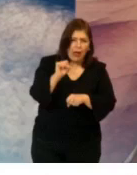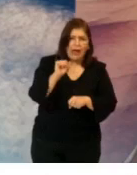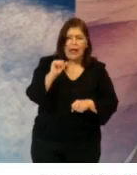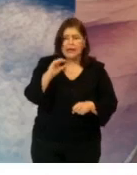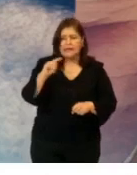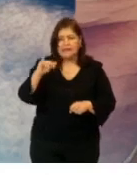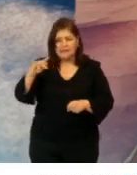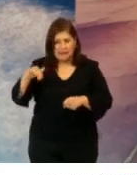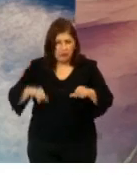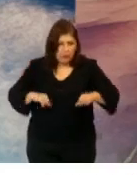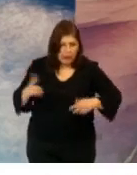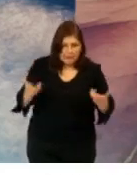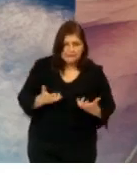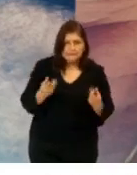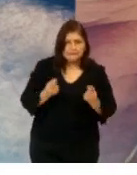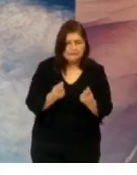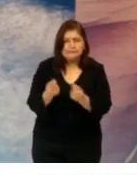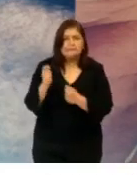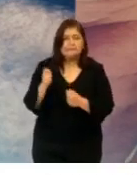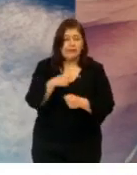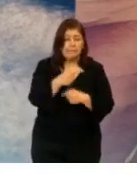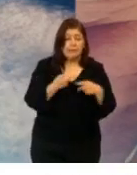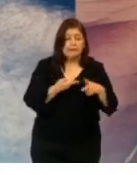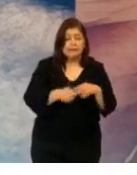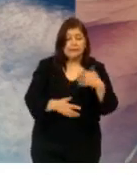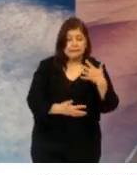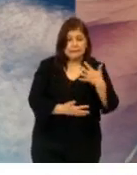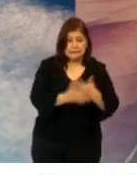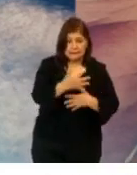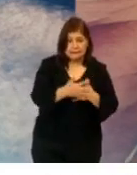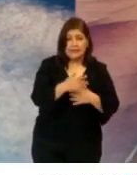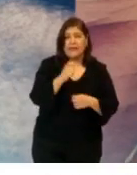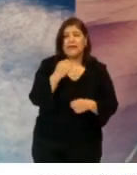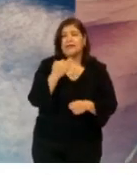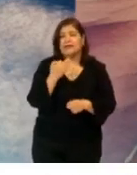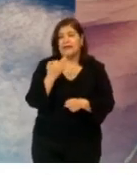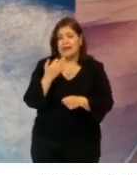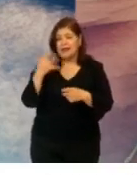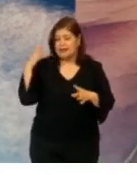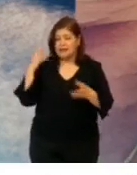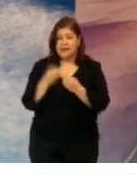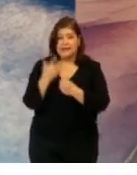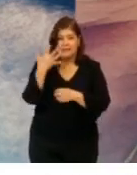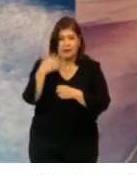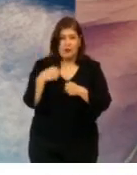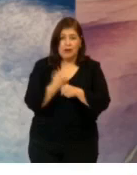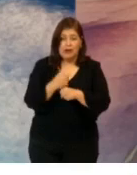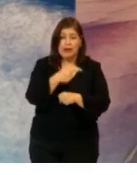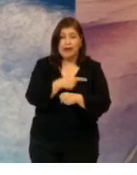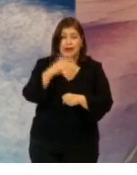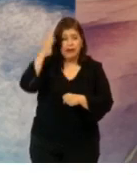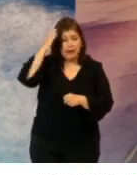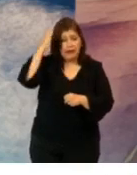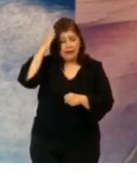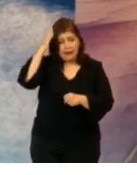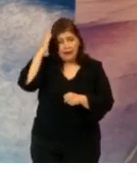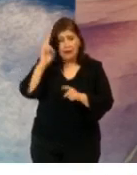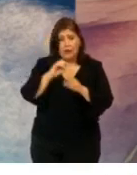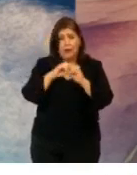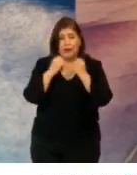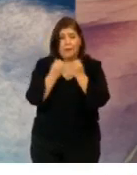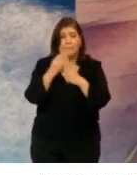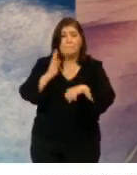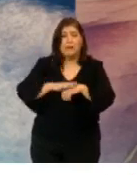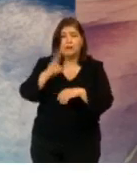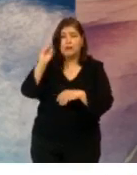Empezó a los 15 y en 5 años hoy es una de las líderes de una organización tremendas con más de 90,000